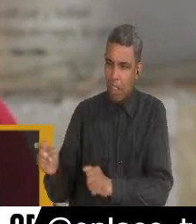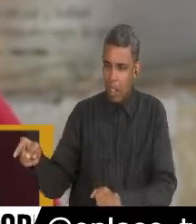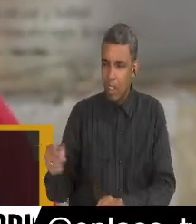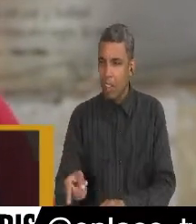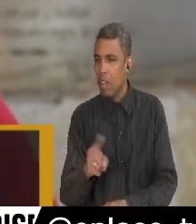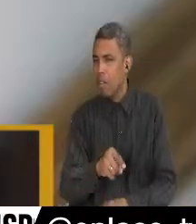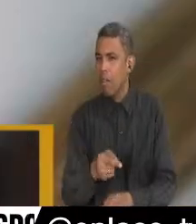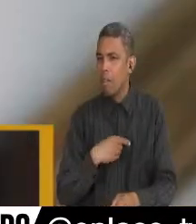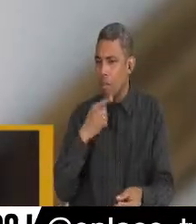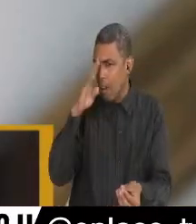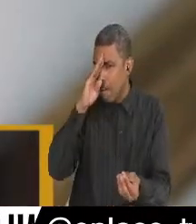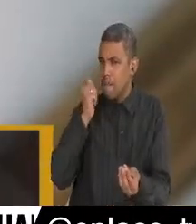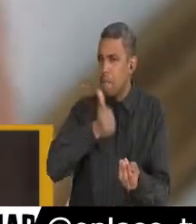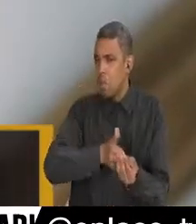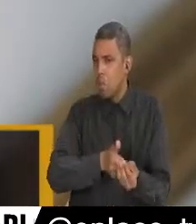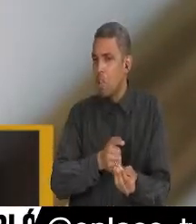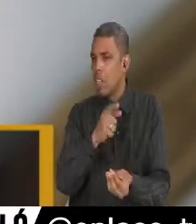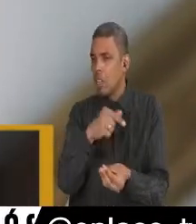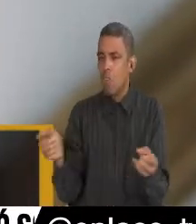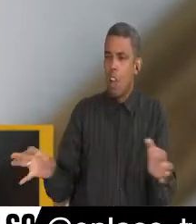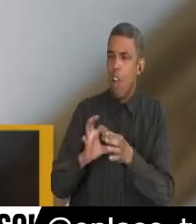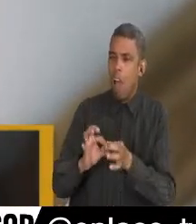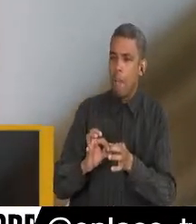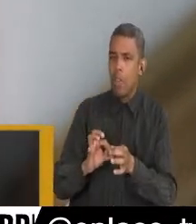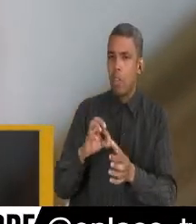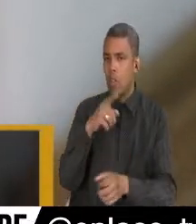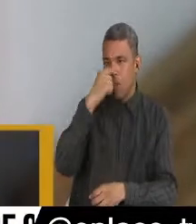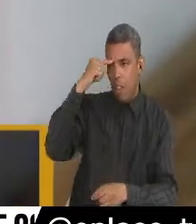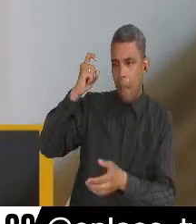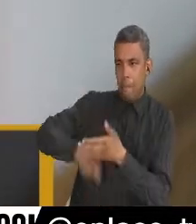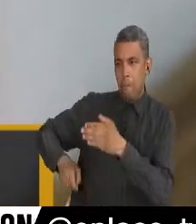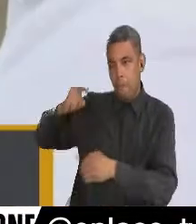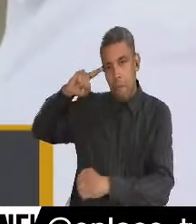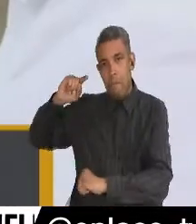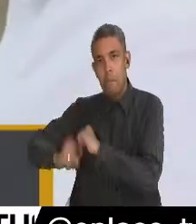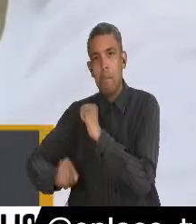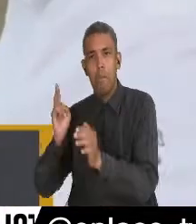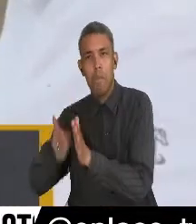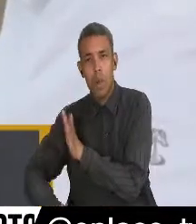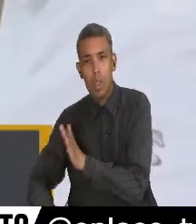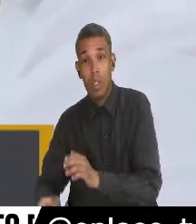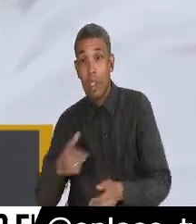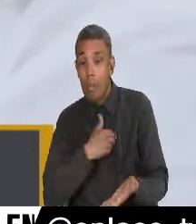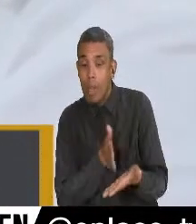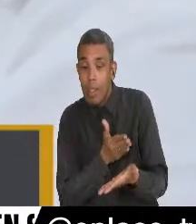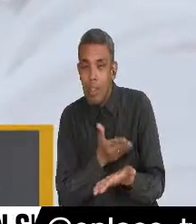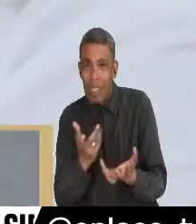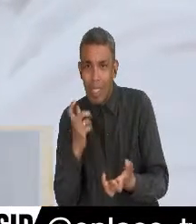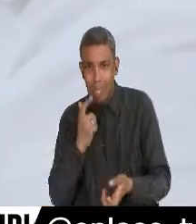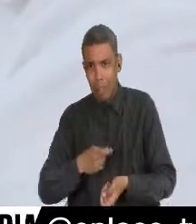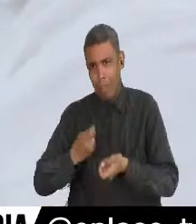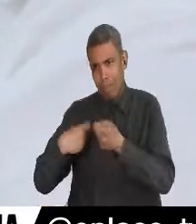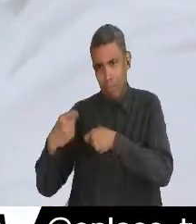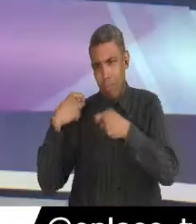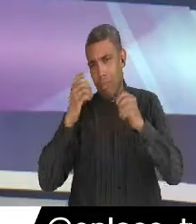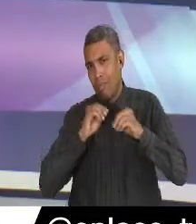de violencia. Barba espera ahora poder publicar su trabajo y darlo a la circulación cuanto antes, según comentó al periodismo de Enlace